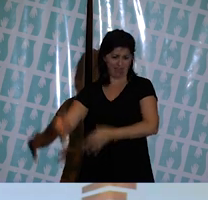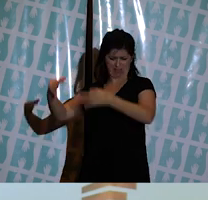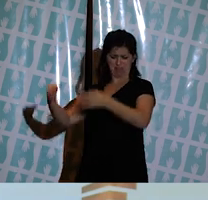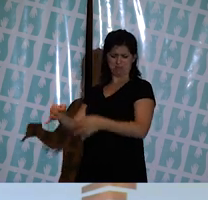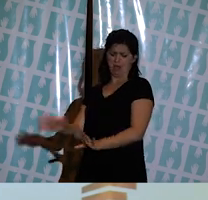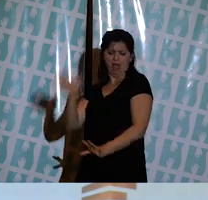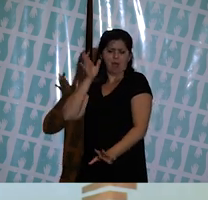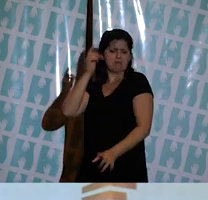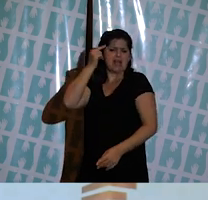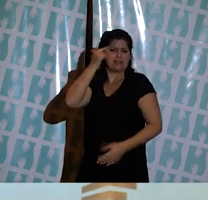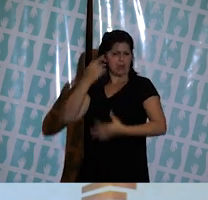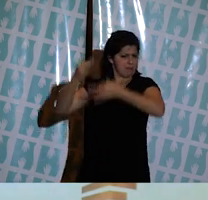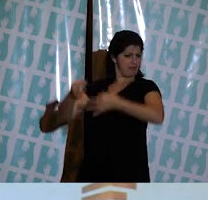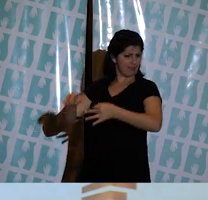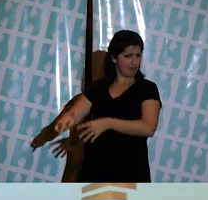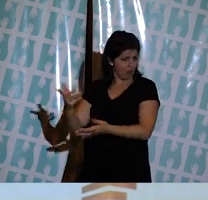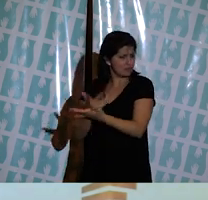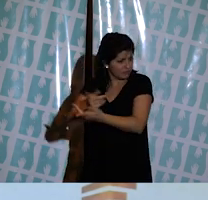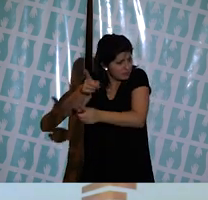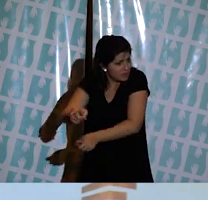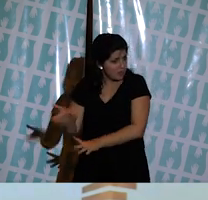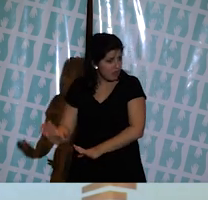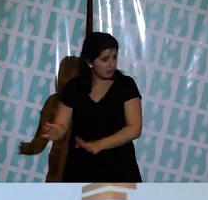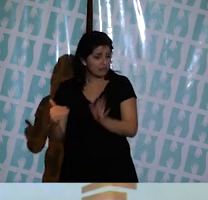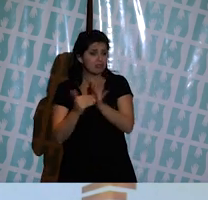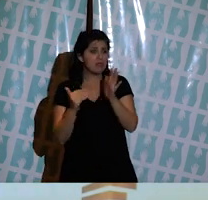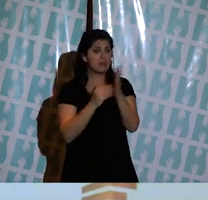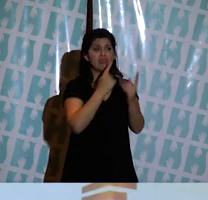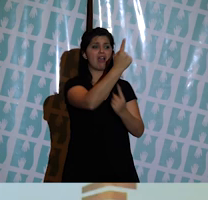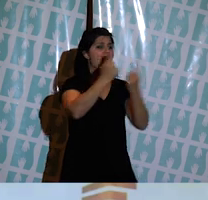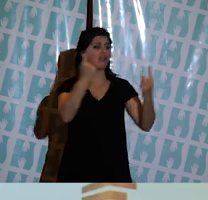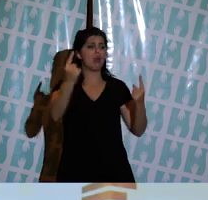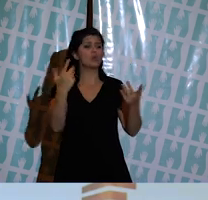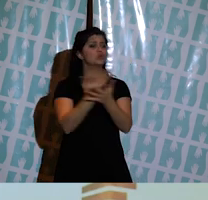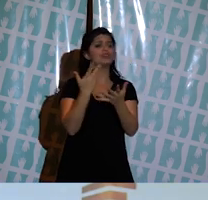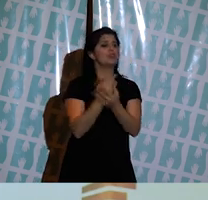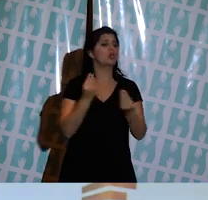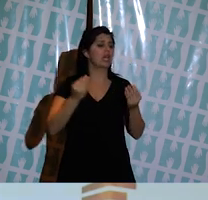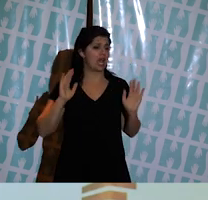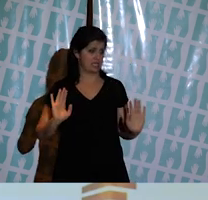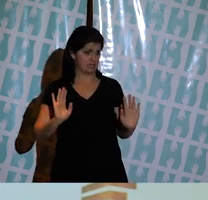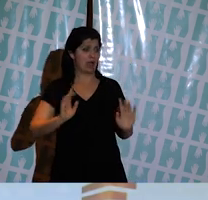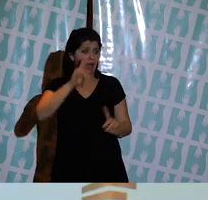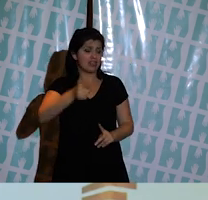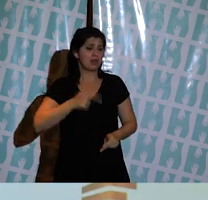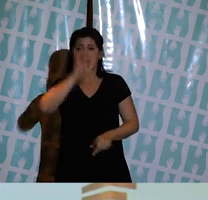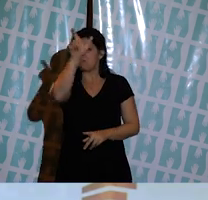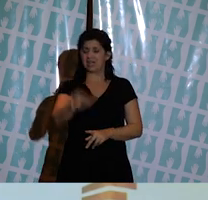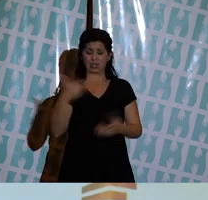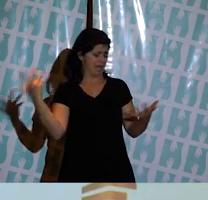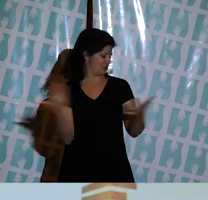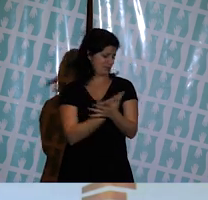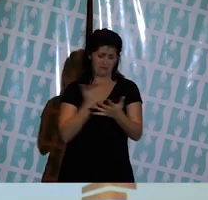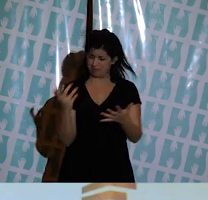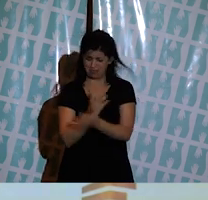expuestos al sufrimiento. Y poco, mucho, grande, todo depende de lo que nosotros hacemos con el sufrimiento. Incluso personas que han tenido sufrimientos enormes han desarrollado